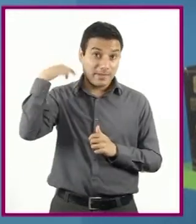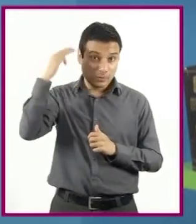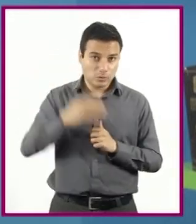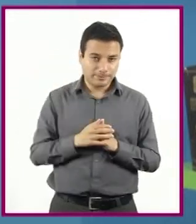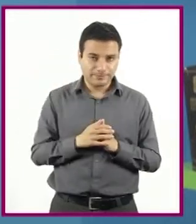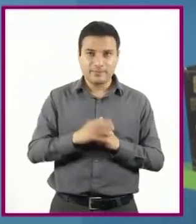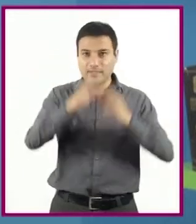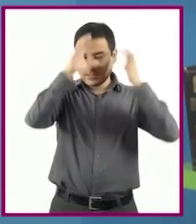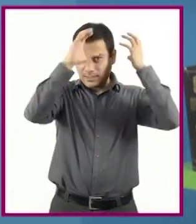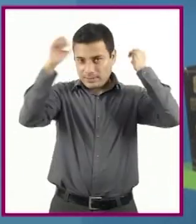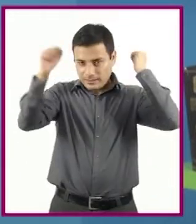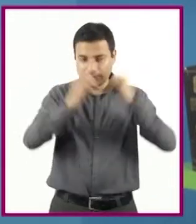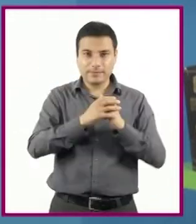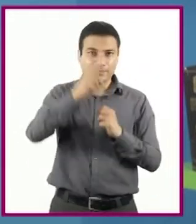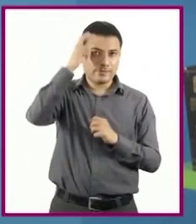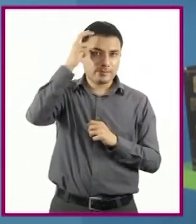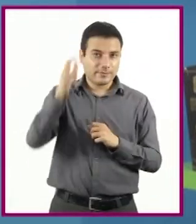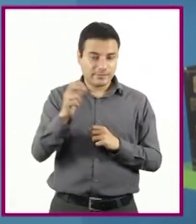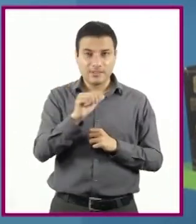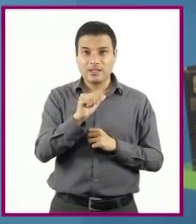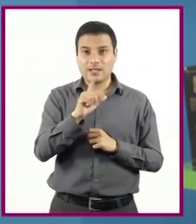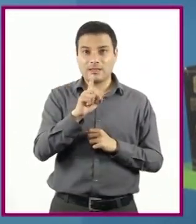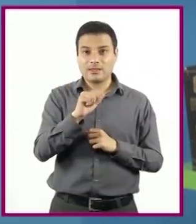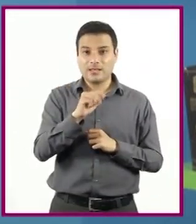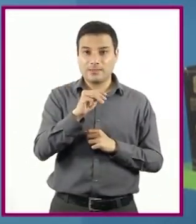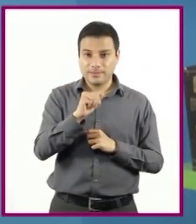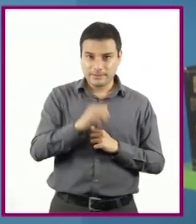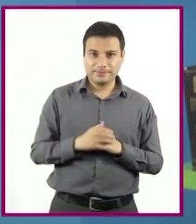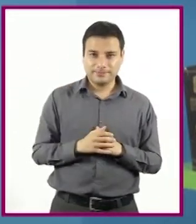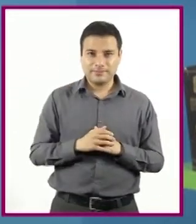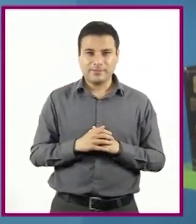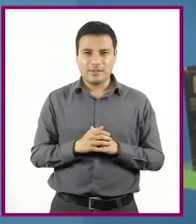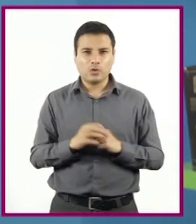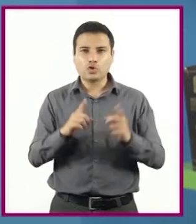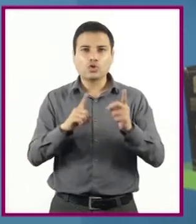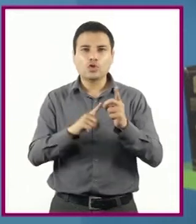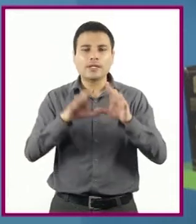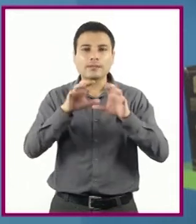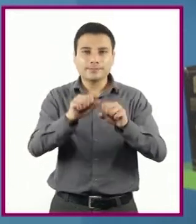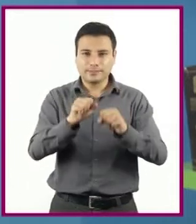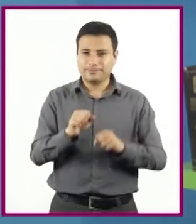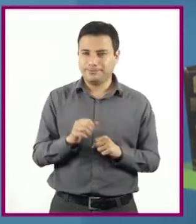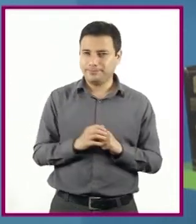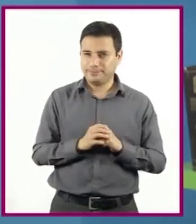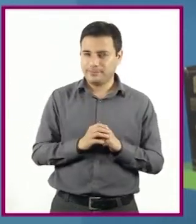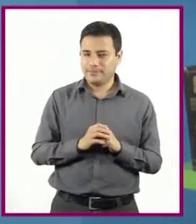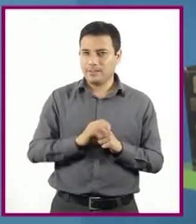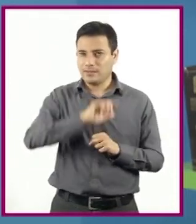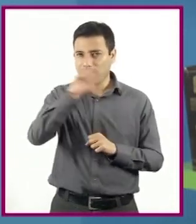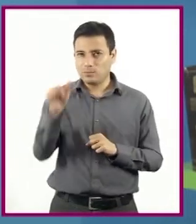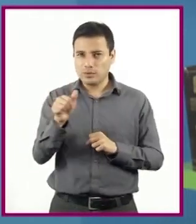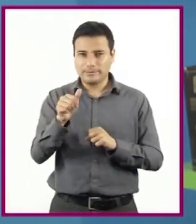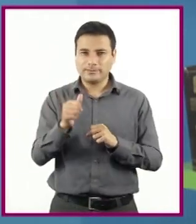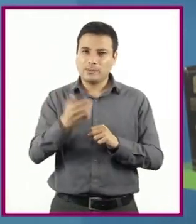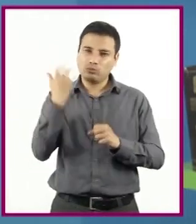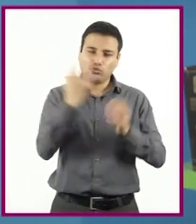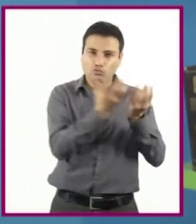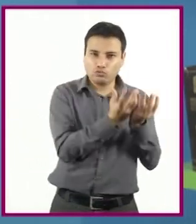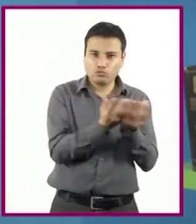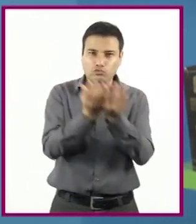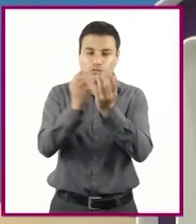Allende, Jiménez, Abasolo y Aldama fueron capturados en Acatita de Baján e iniciaron un largo recorrido hacia